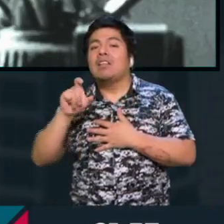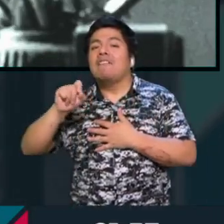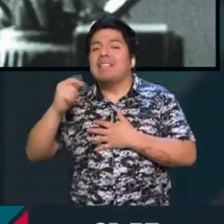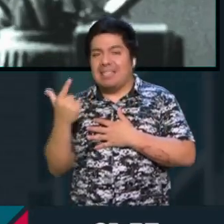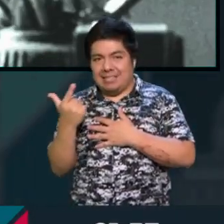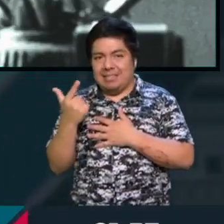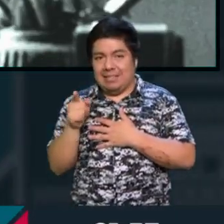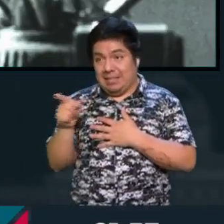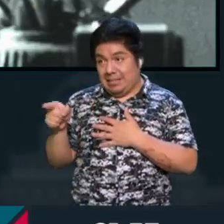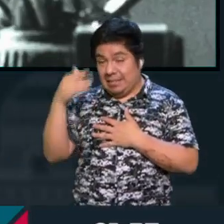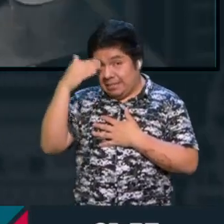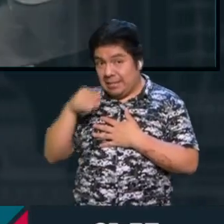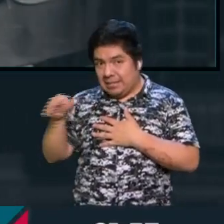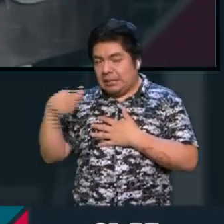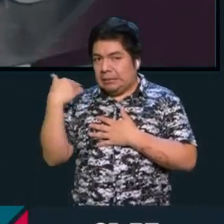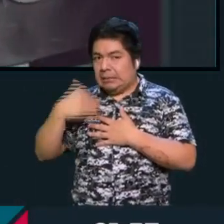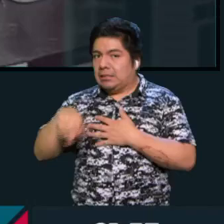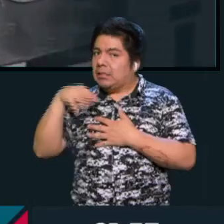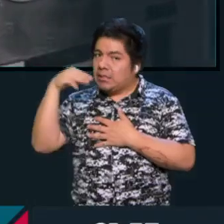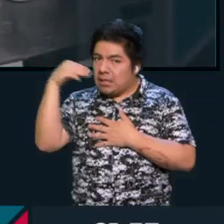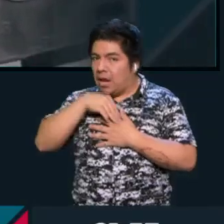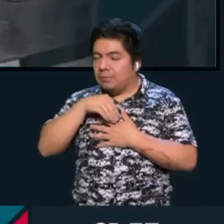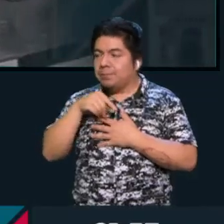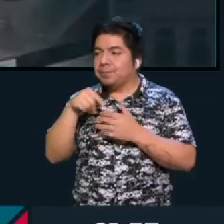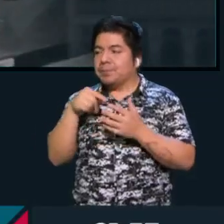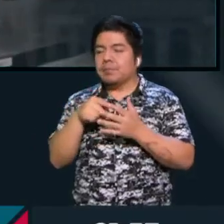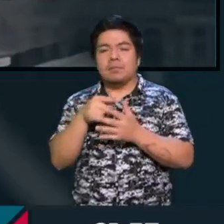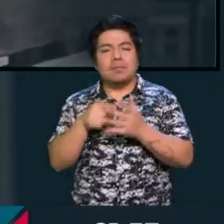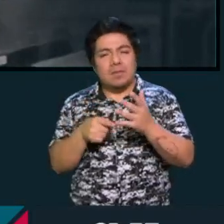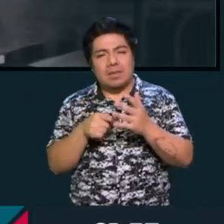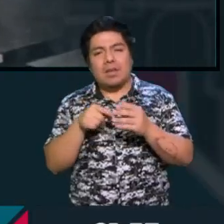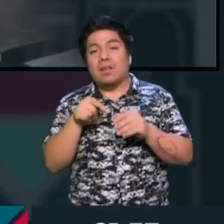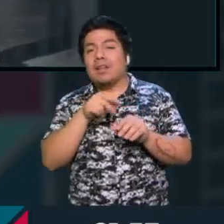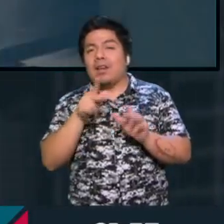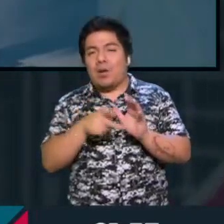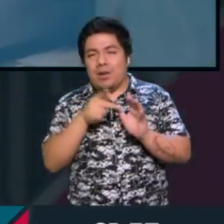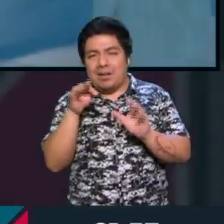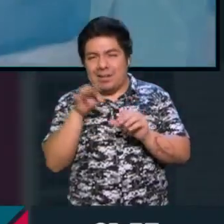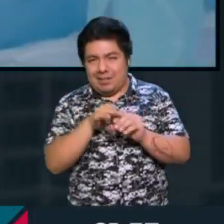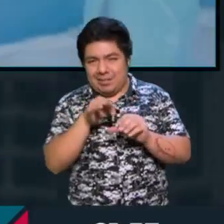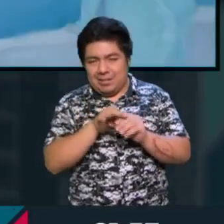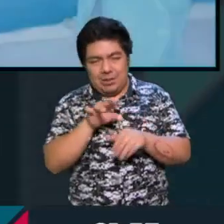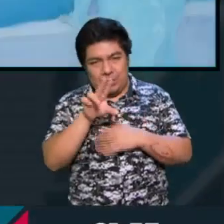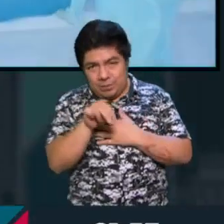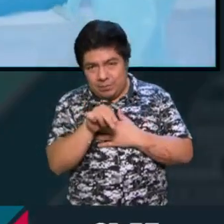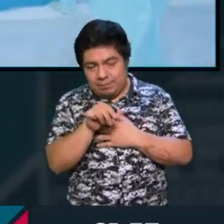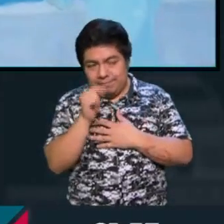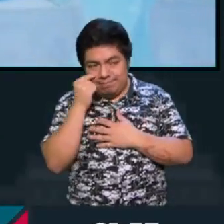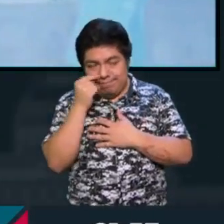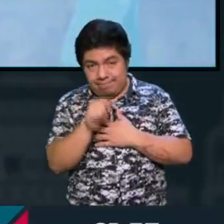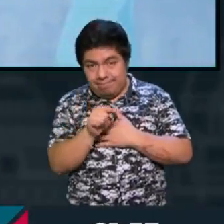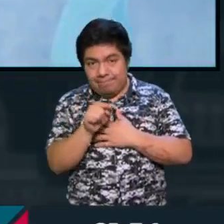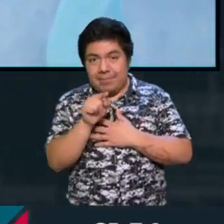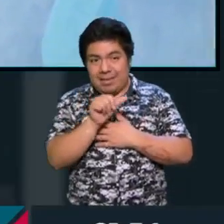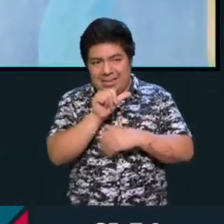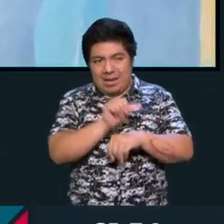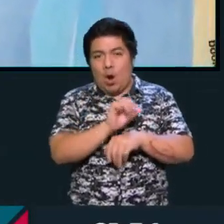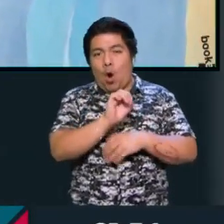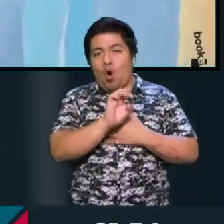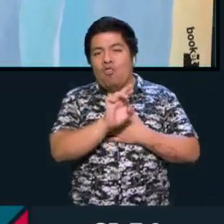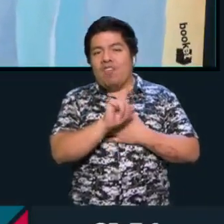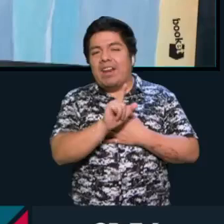1927. Es un crimen que está relacionado con la no reelección. Es el momento en que Obregón